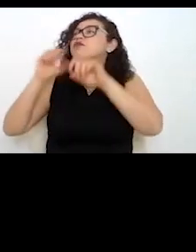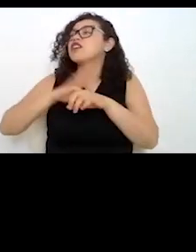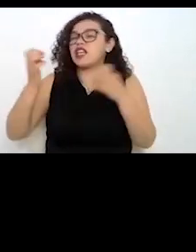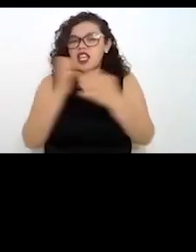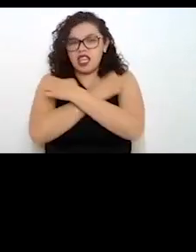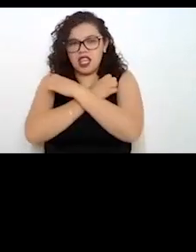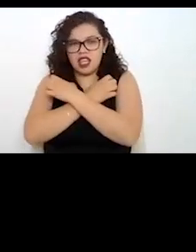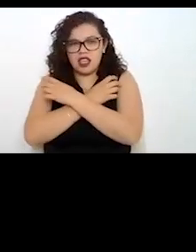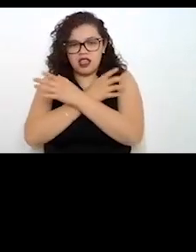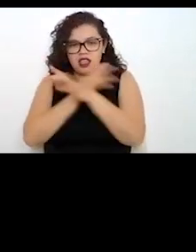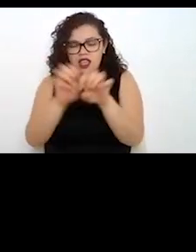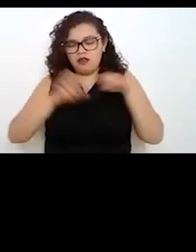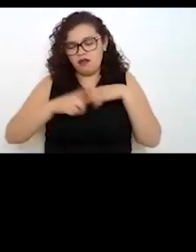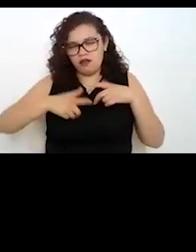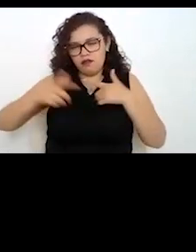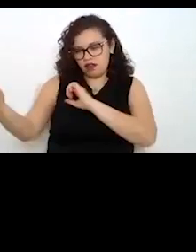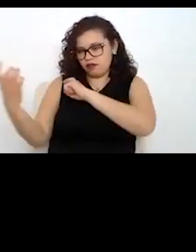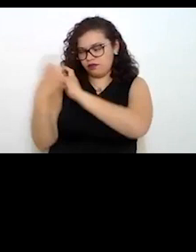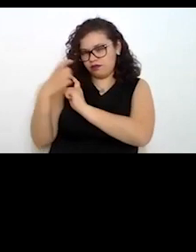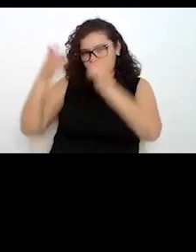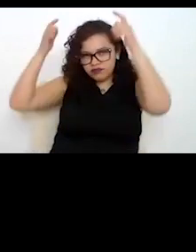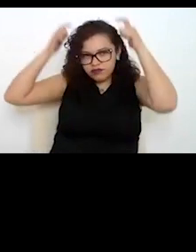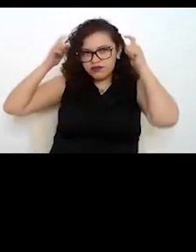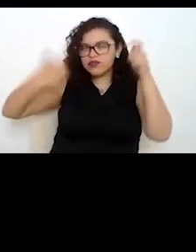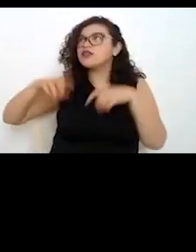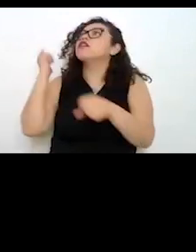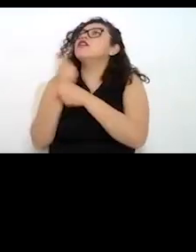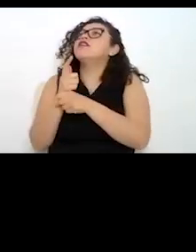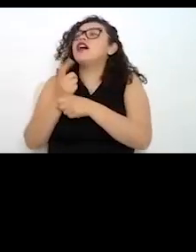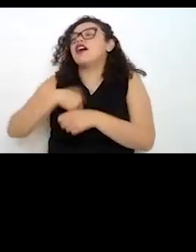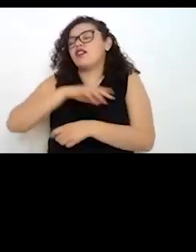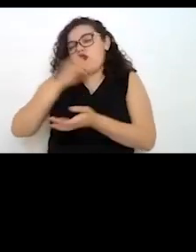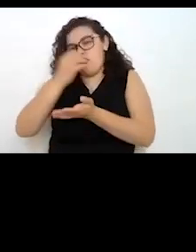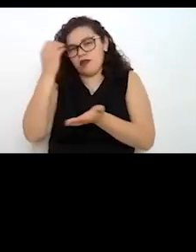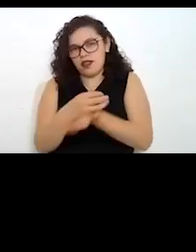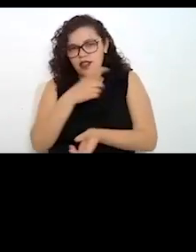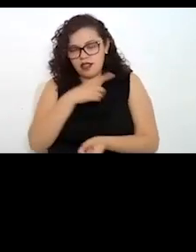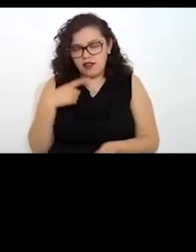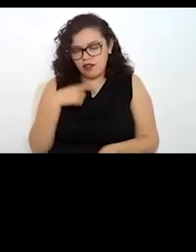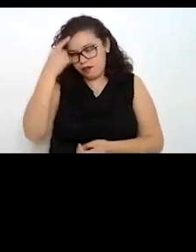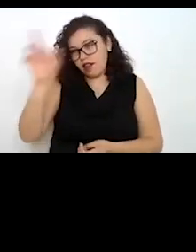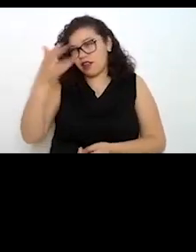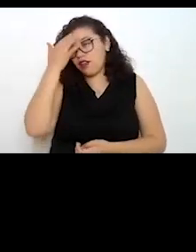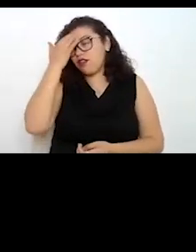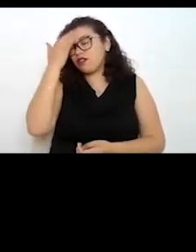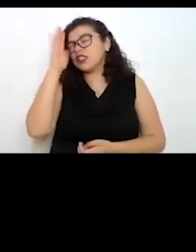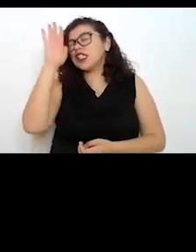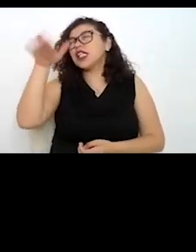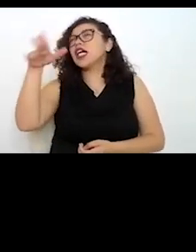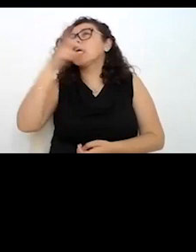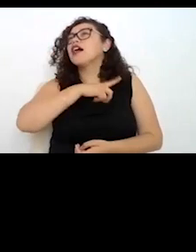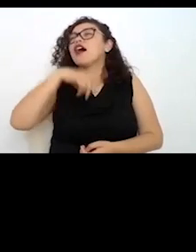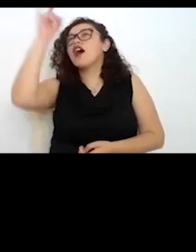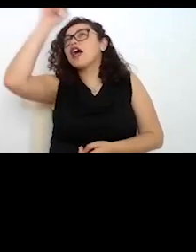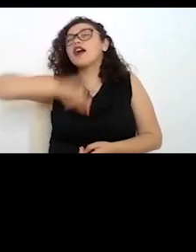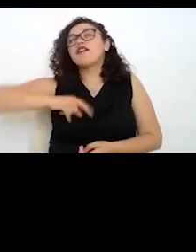personal, como puede ser el casco, y nosotros nos damos cuenta de esto, pues es nuestra obligación hacer del conocimiento al patrón,